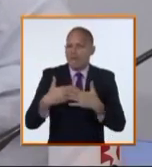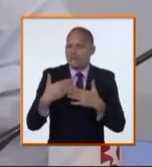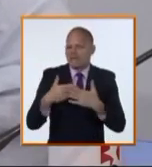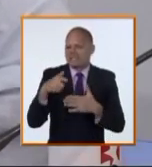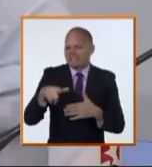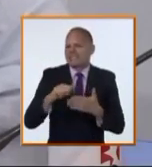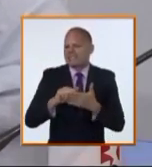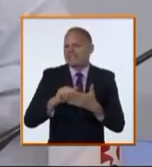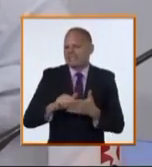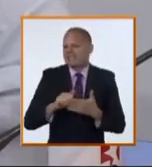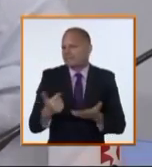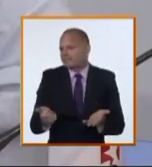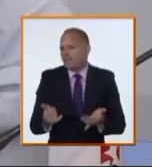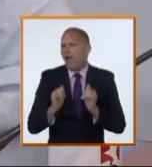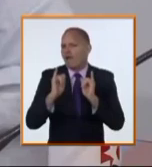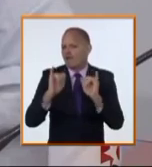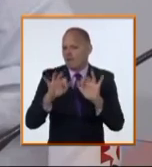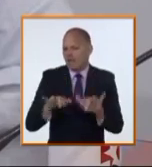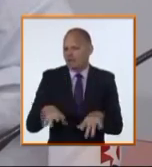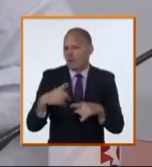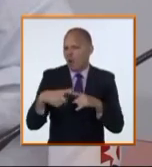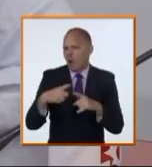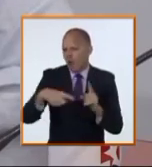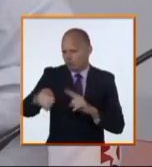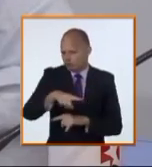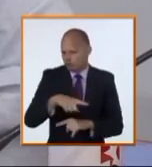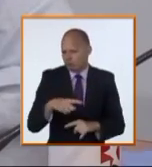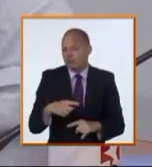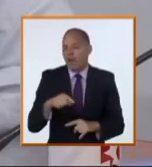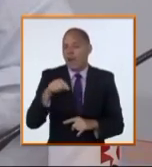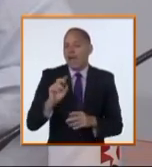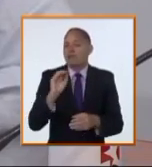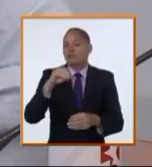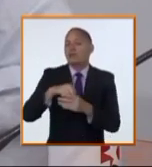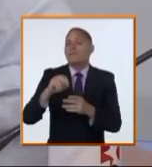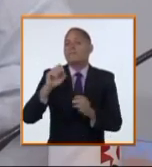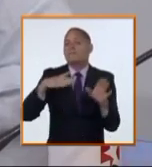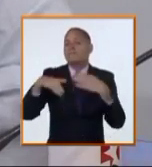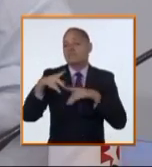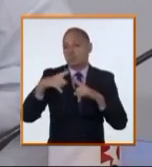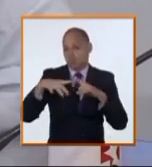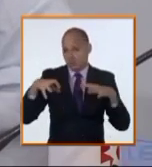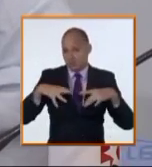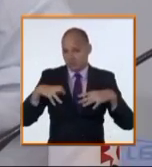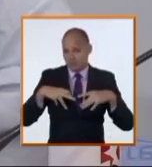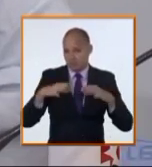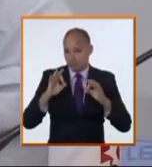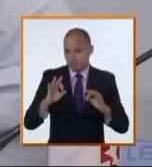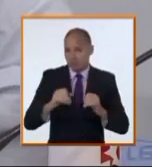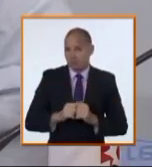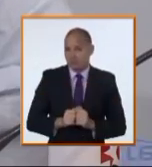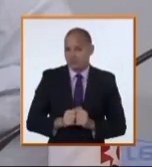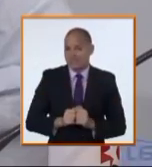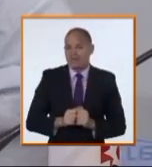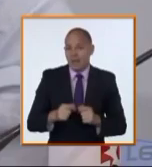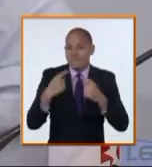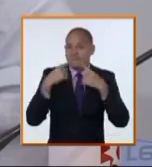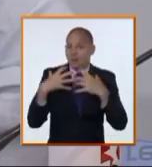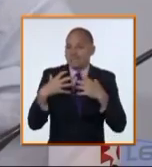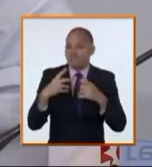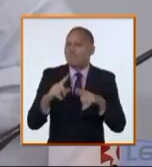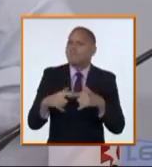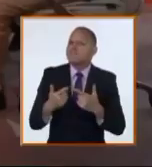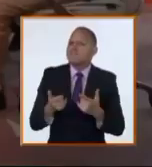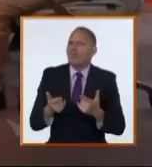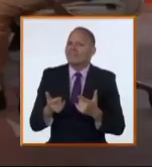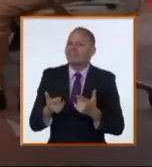informáticos especializados get que en el Ministerio de turismo es muy importante Ya que soporta